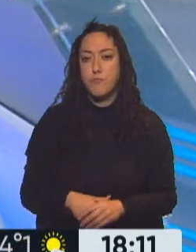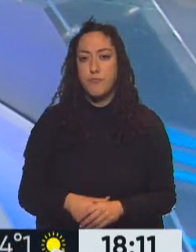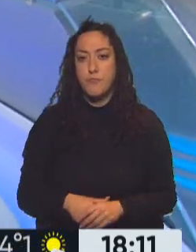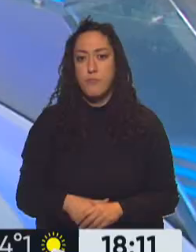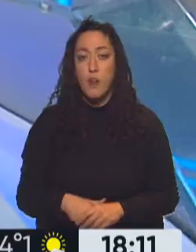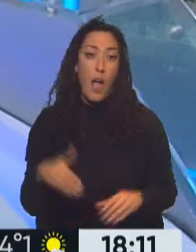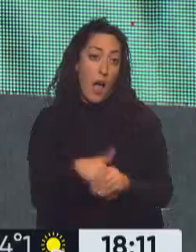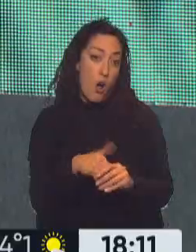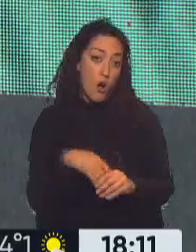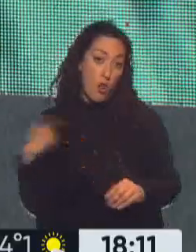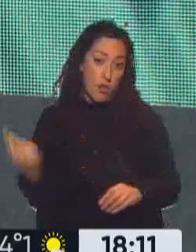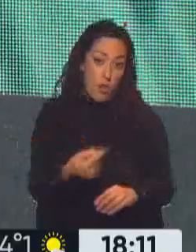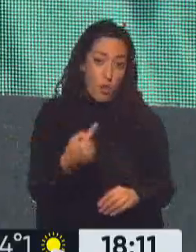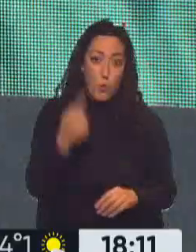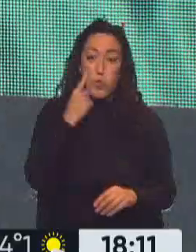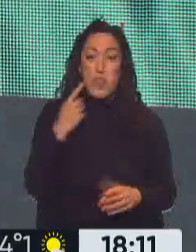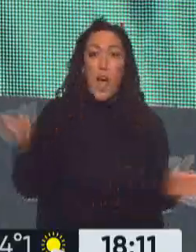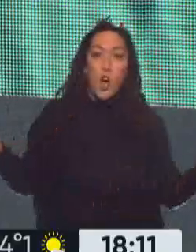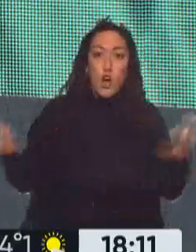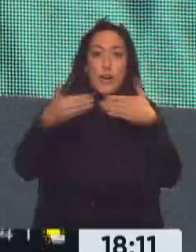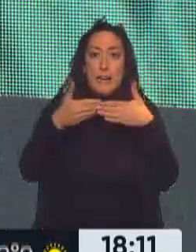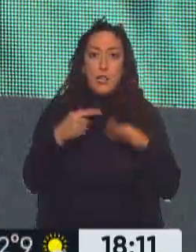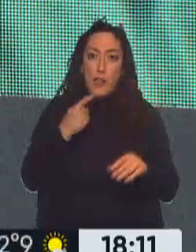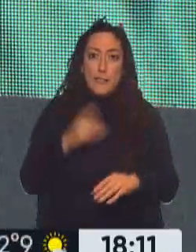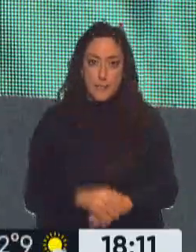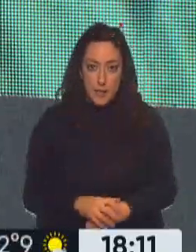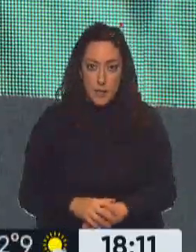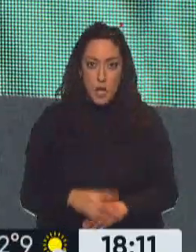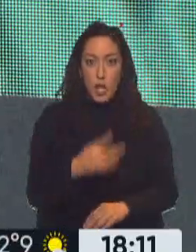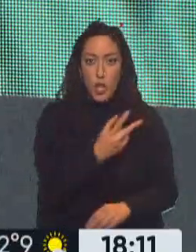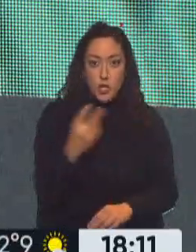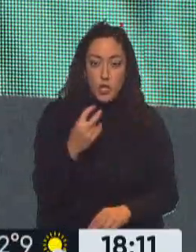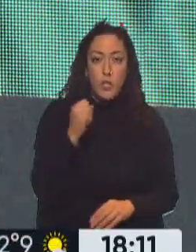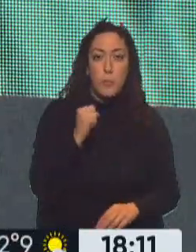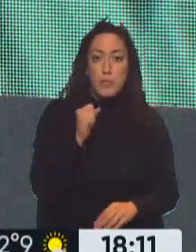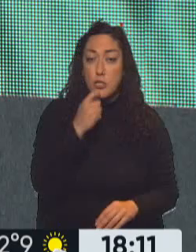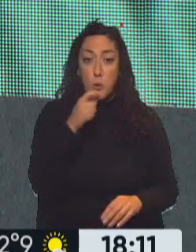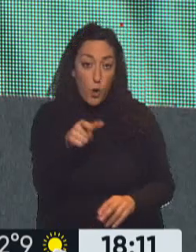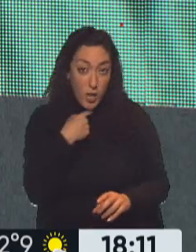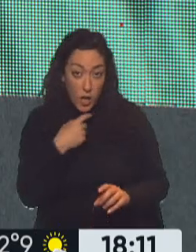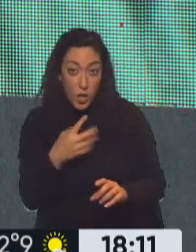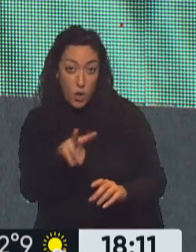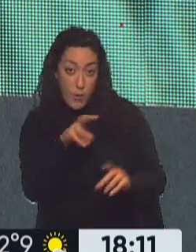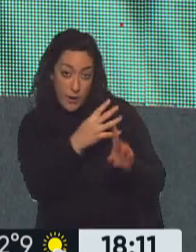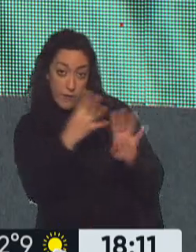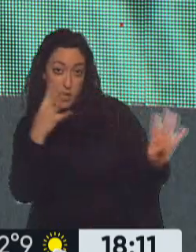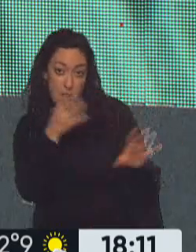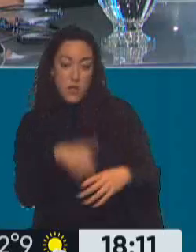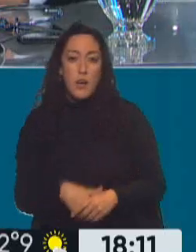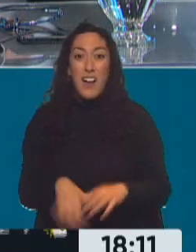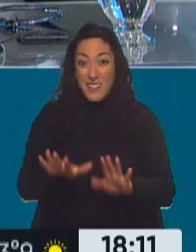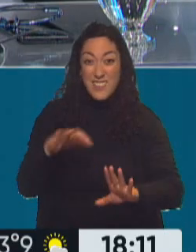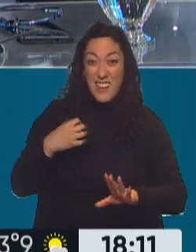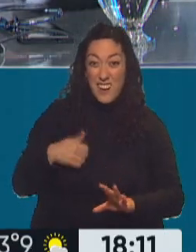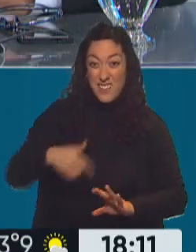Ahorro de todo. Sí. Un día te dijeron, corralito, tic, tic, 200 mangos, hacé la cola si querés. Esto pasó, hermano. Esto pasó en